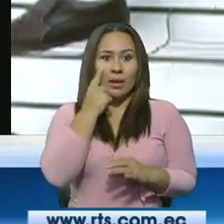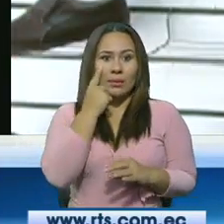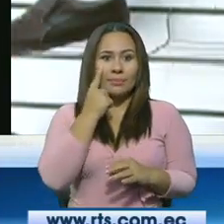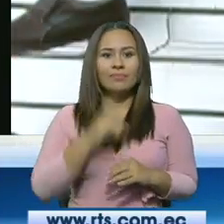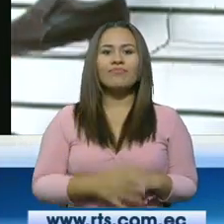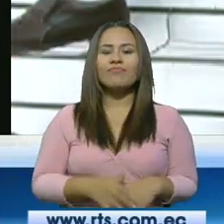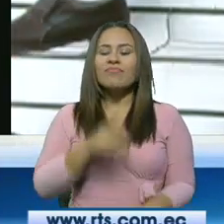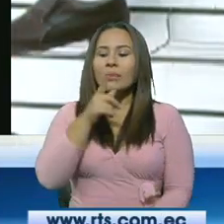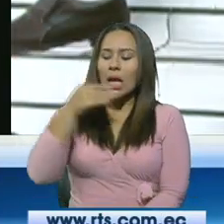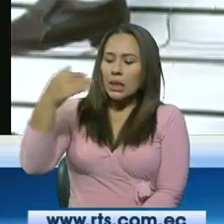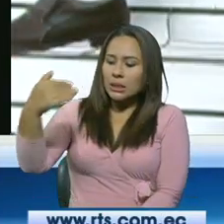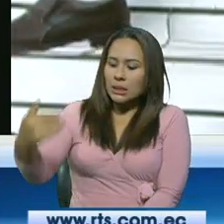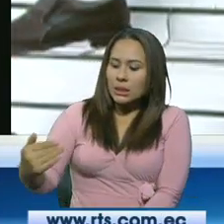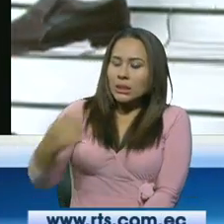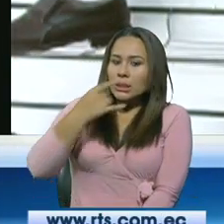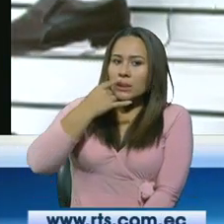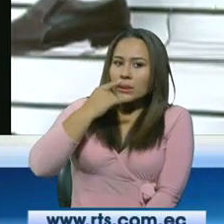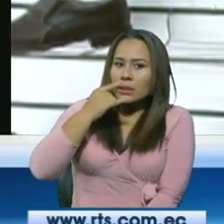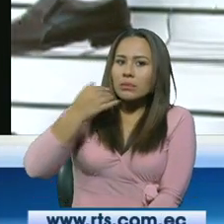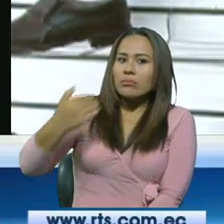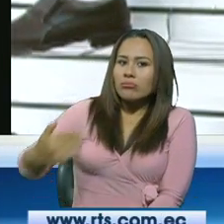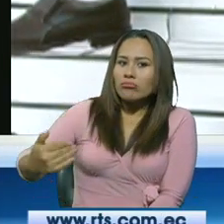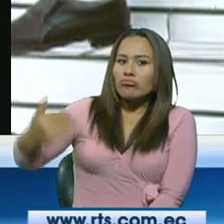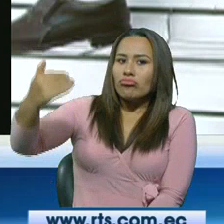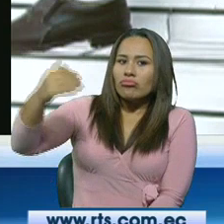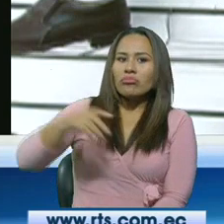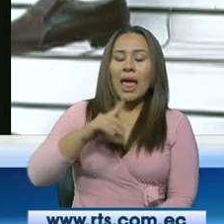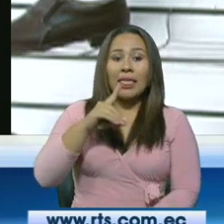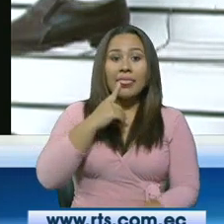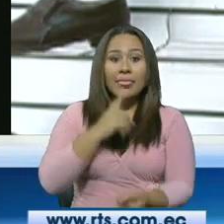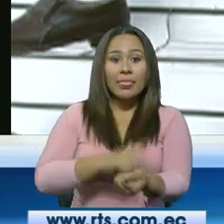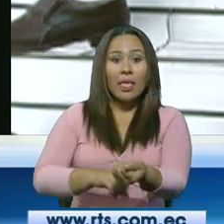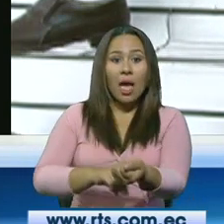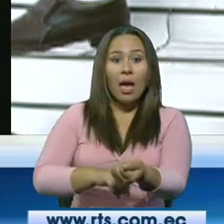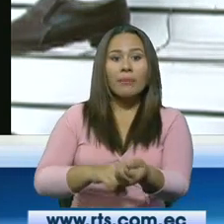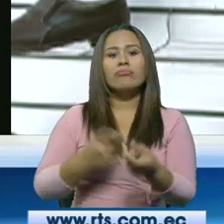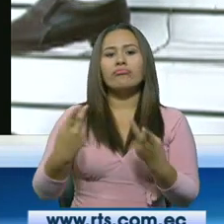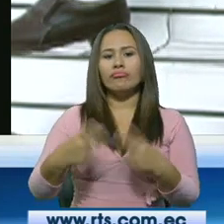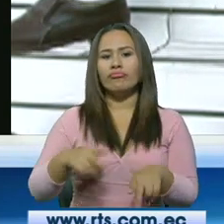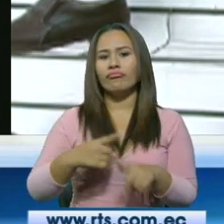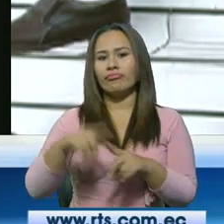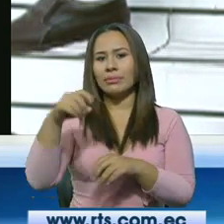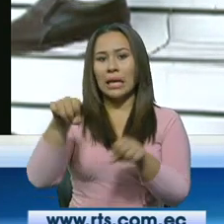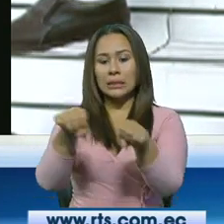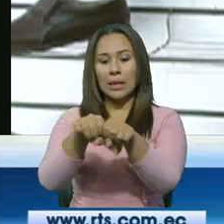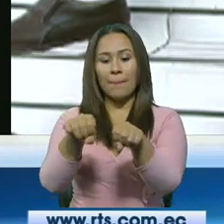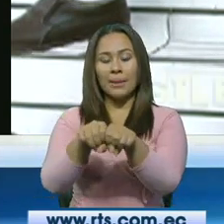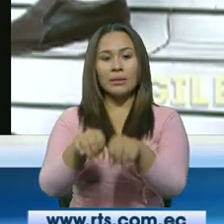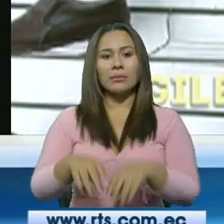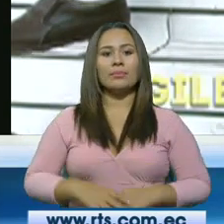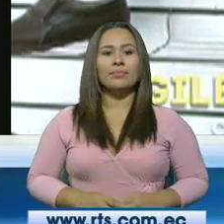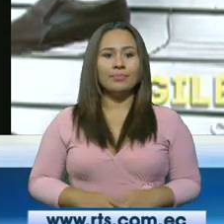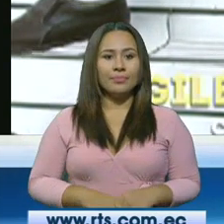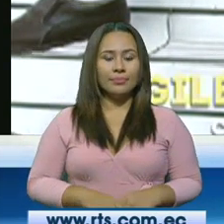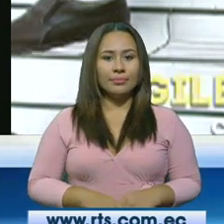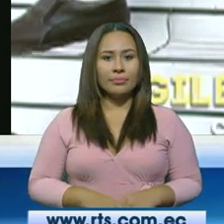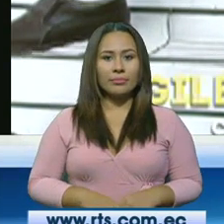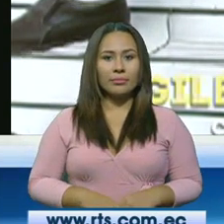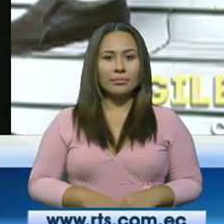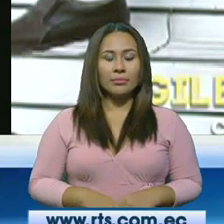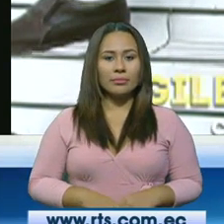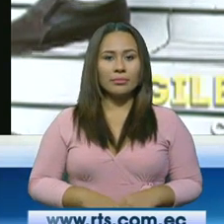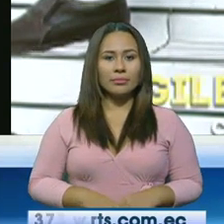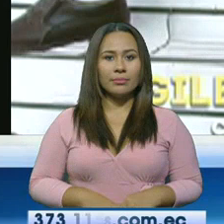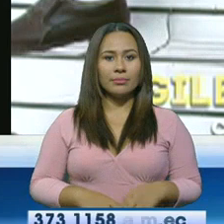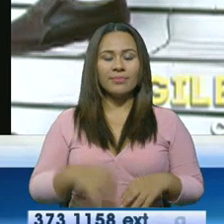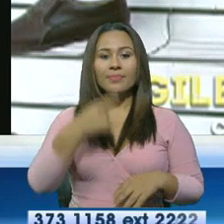ciertas edades dentro de lo que es el calzado, porque aquí también sí podemos trabajar zapatos para diabéticos,